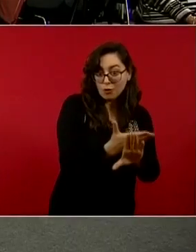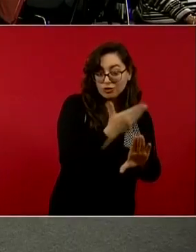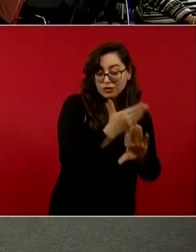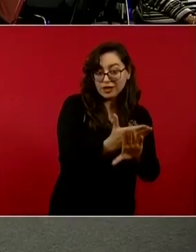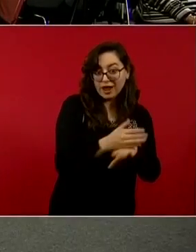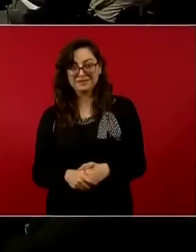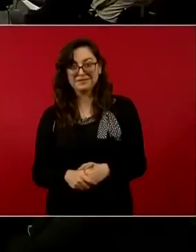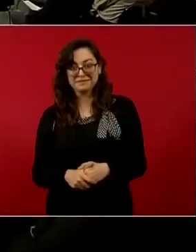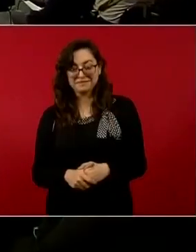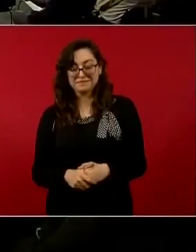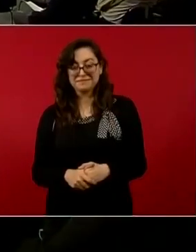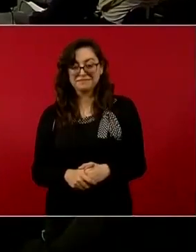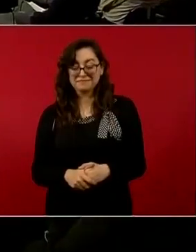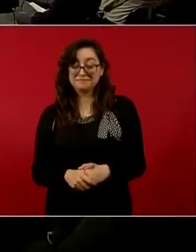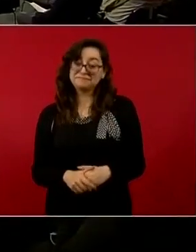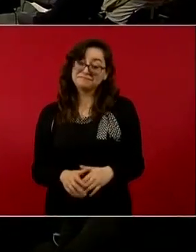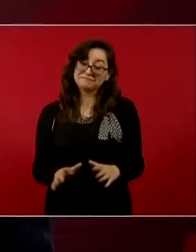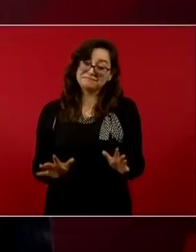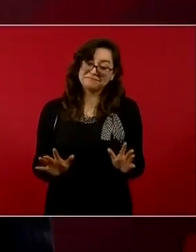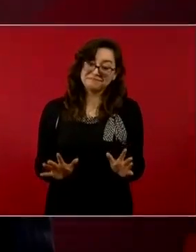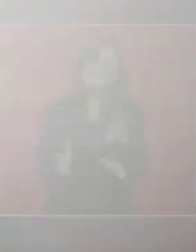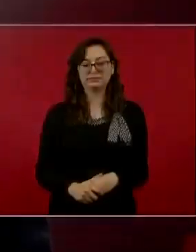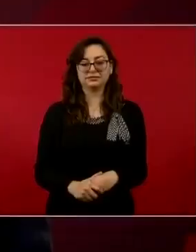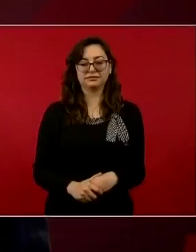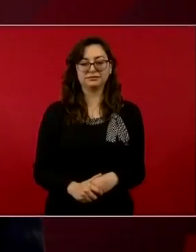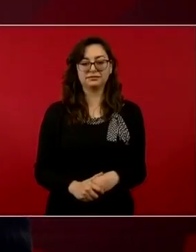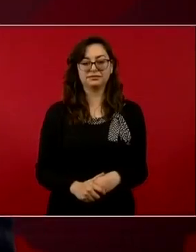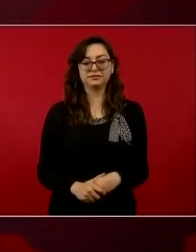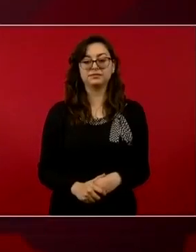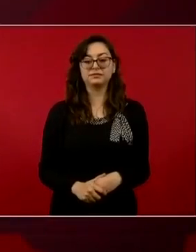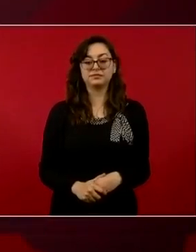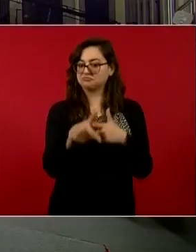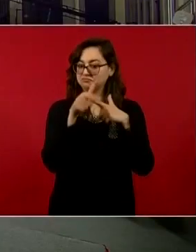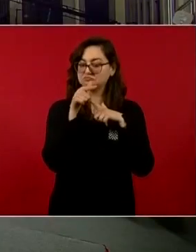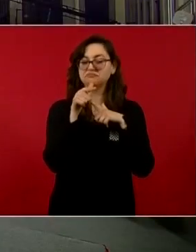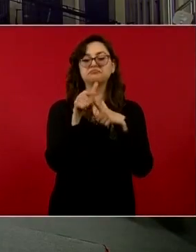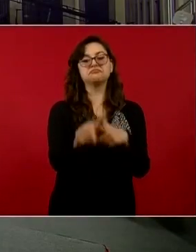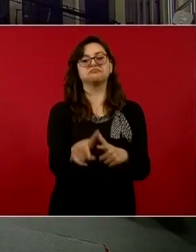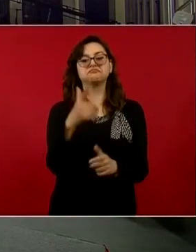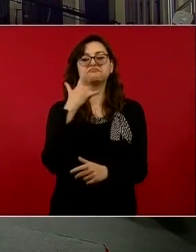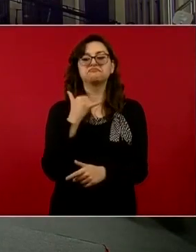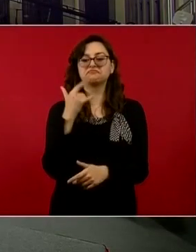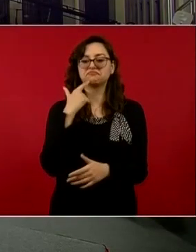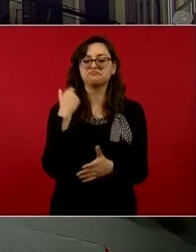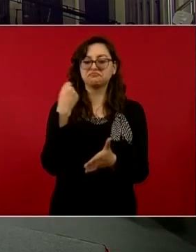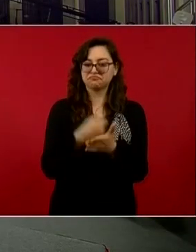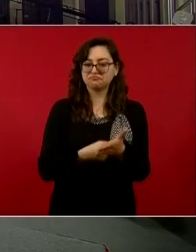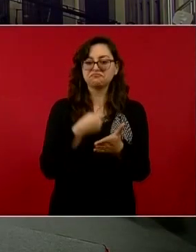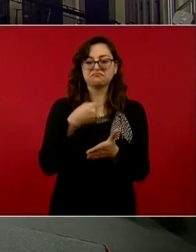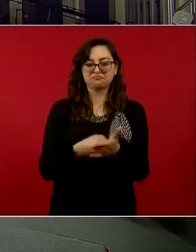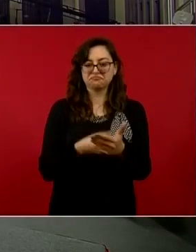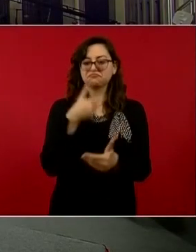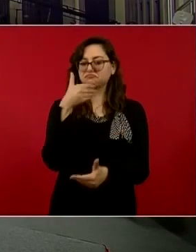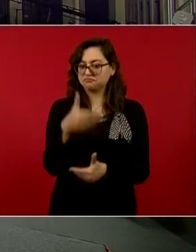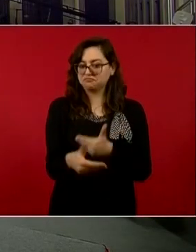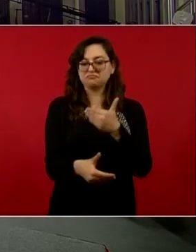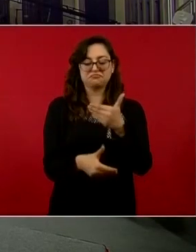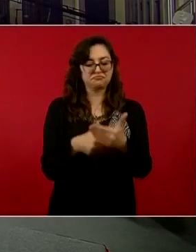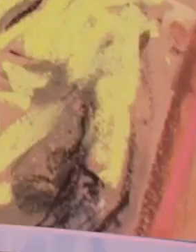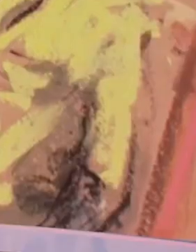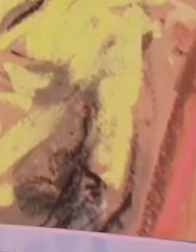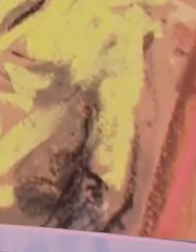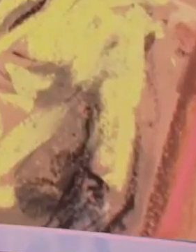si han habido cambios estas cosas no se veían y vamos hacia adelante y vamos a seguir avanzando en la transformación